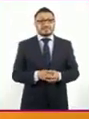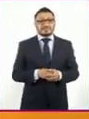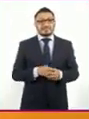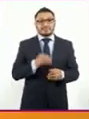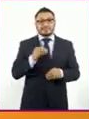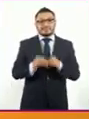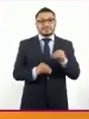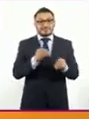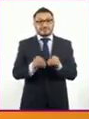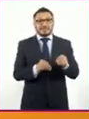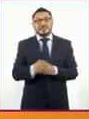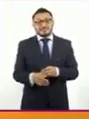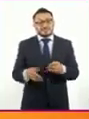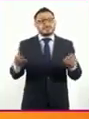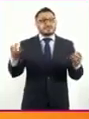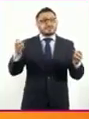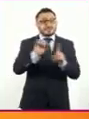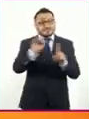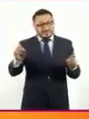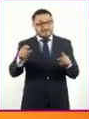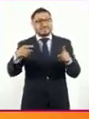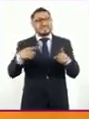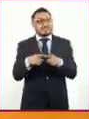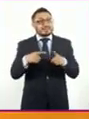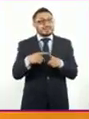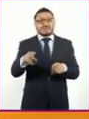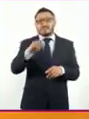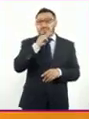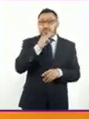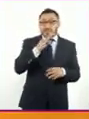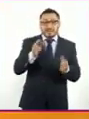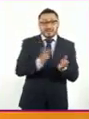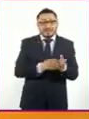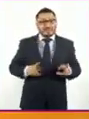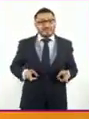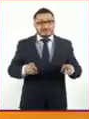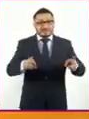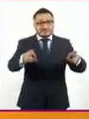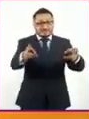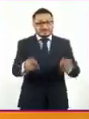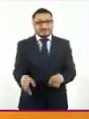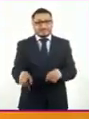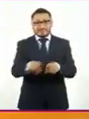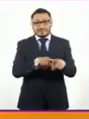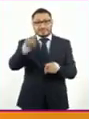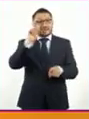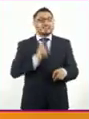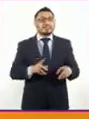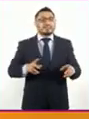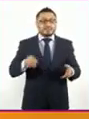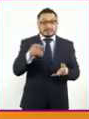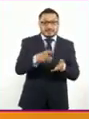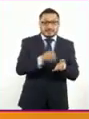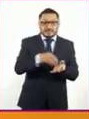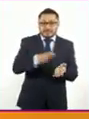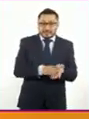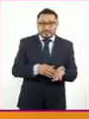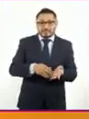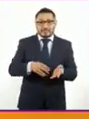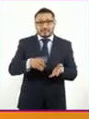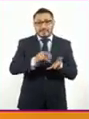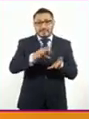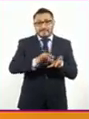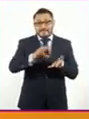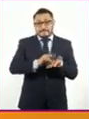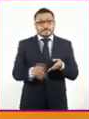nos dividimos las tareas. Mi mamá corta las hojas, mi hermana las pega, mi papá